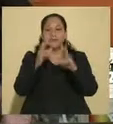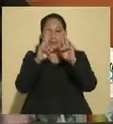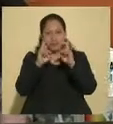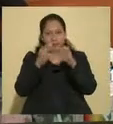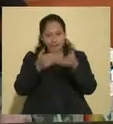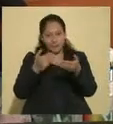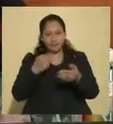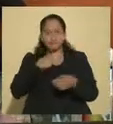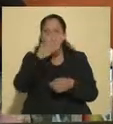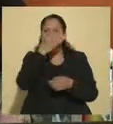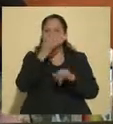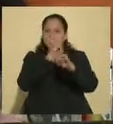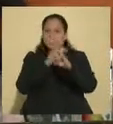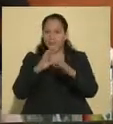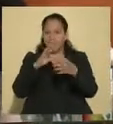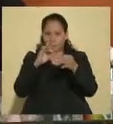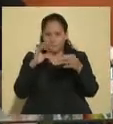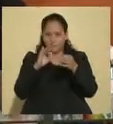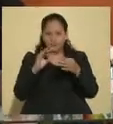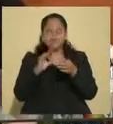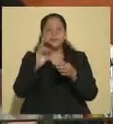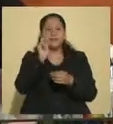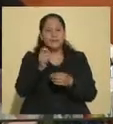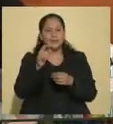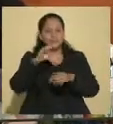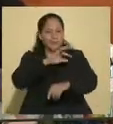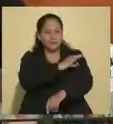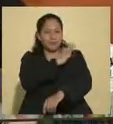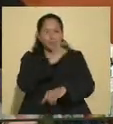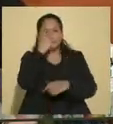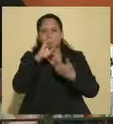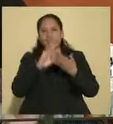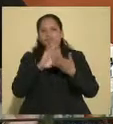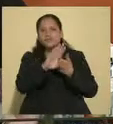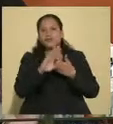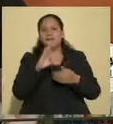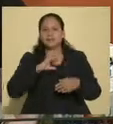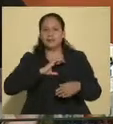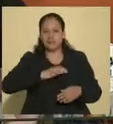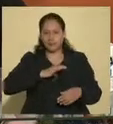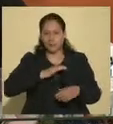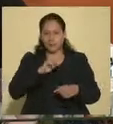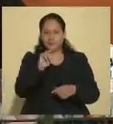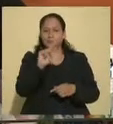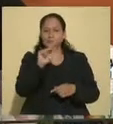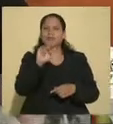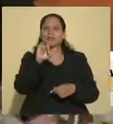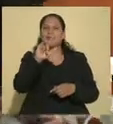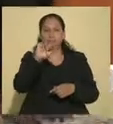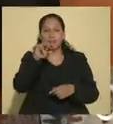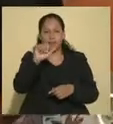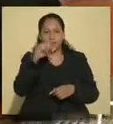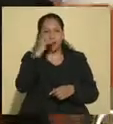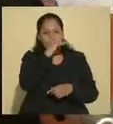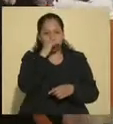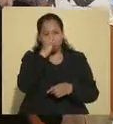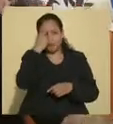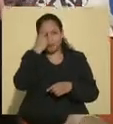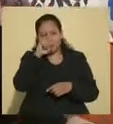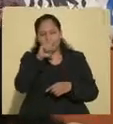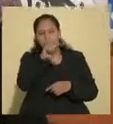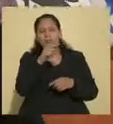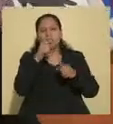queridísima Rosy, les voy a dar una información que es de la vacuna contra el virus del papiloma humano, programa de acceso gratuito a los